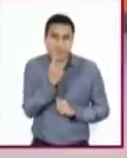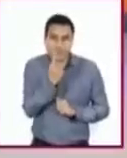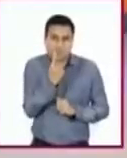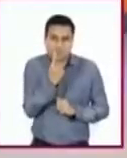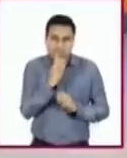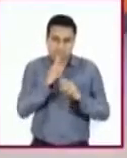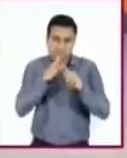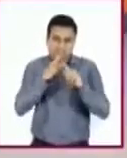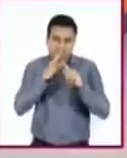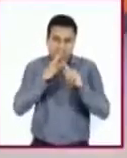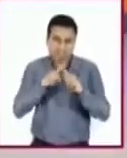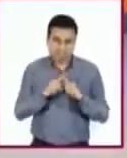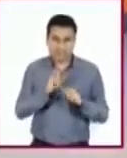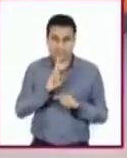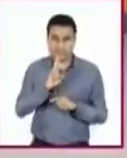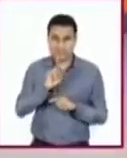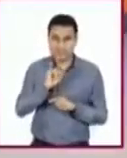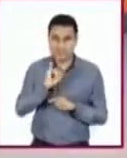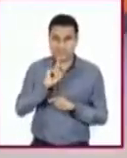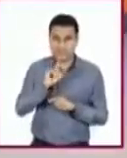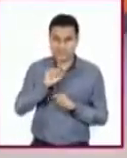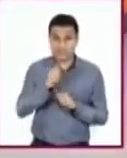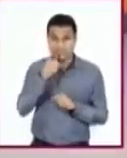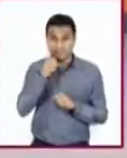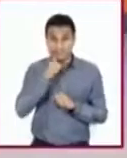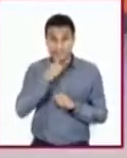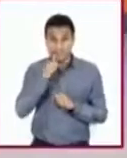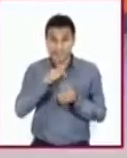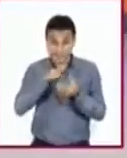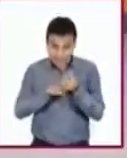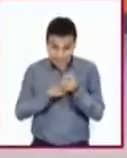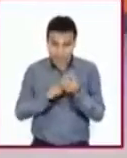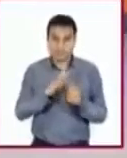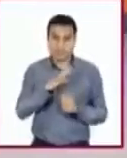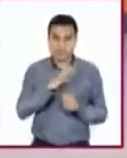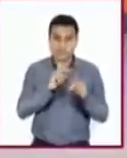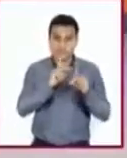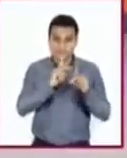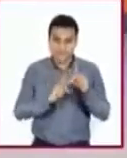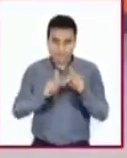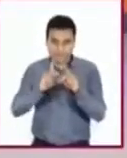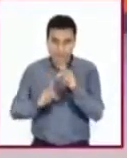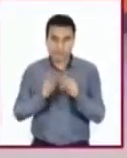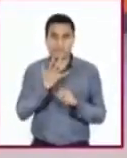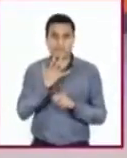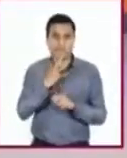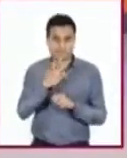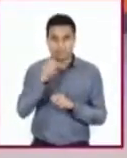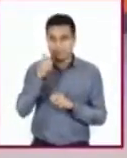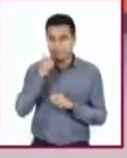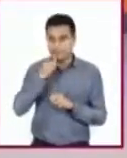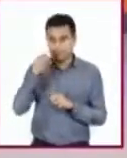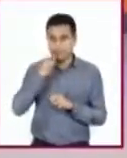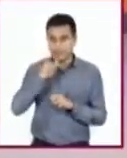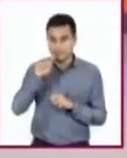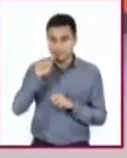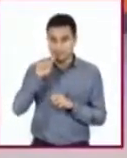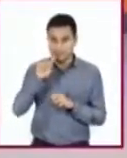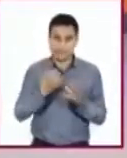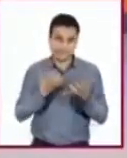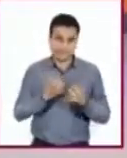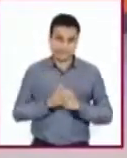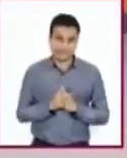se divide en 10 unidades del orden inmediato inferior, por lo que cada posición en una cifra